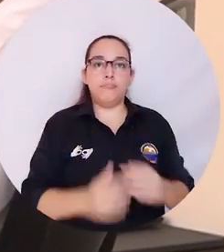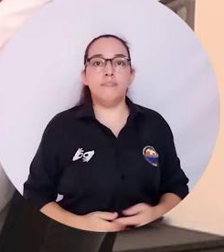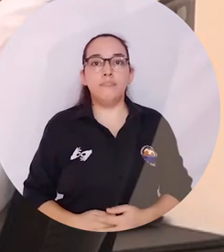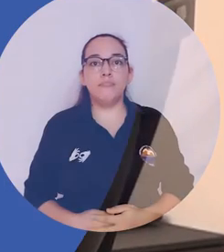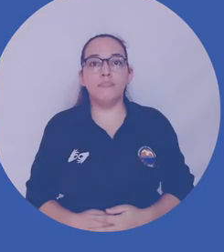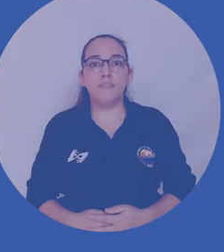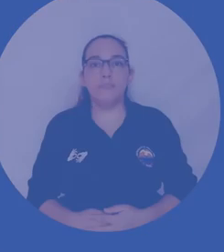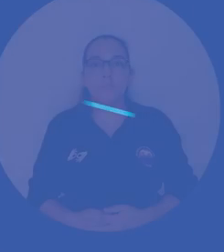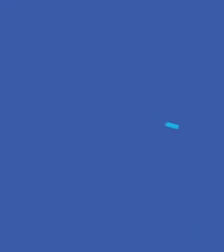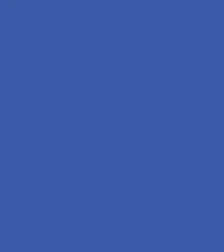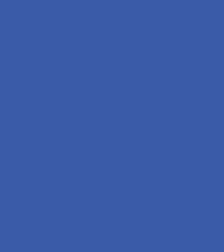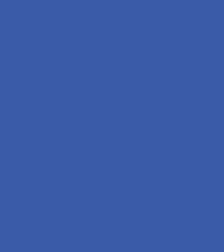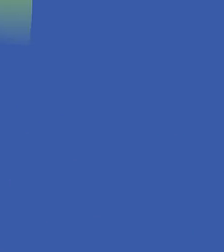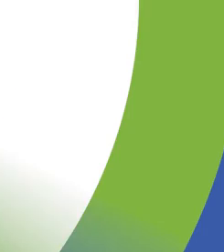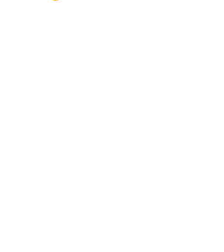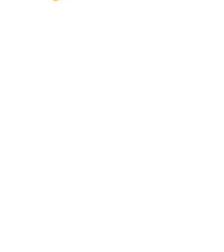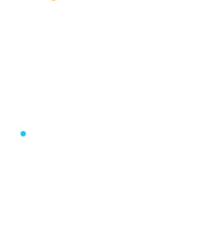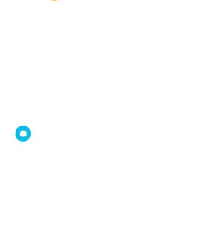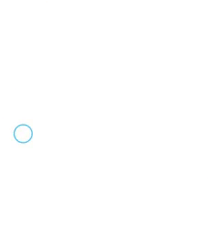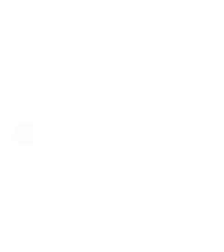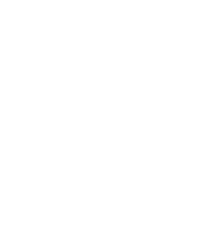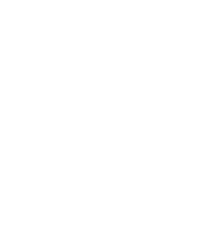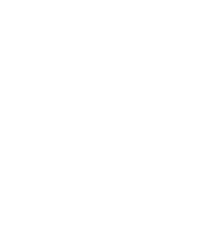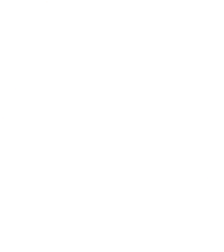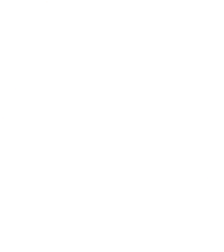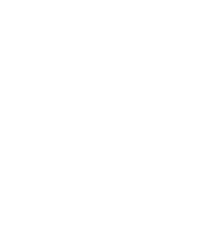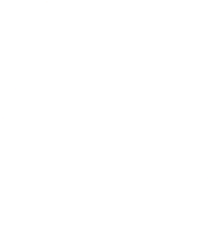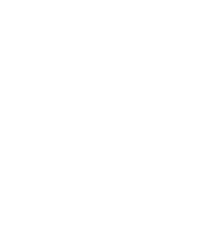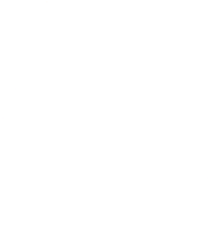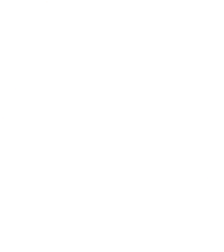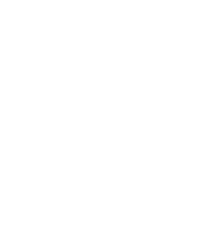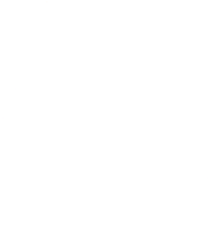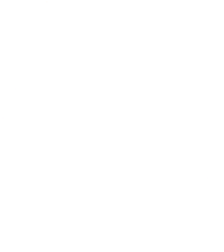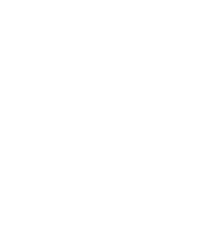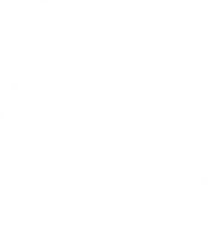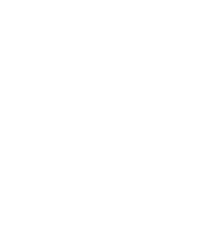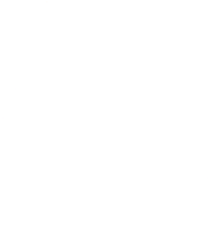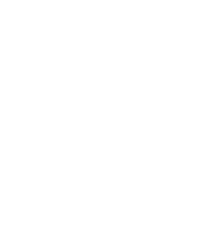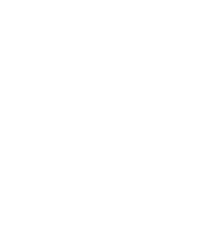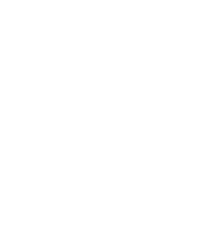Universidad del Magdalena, aún más incluyente e innovadora.